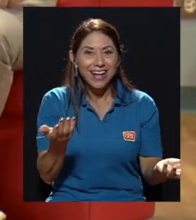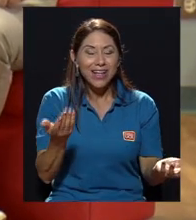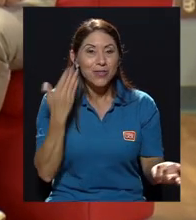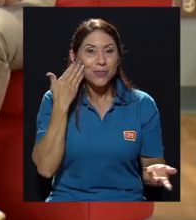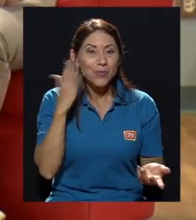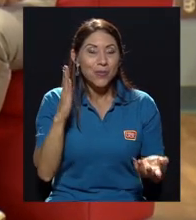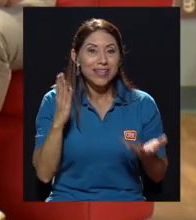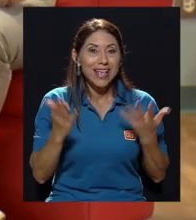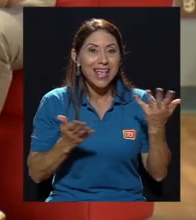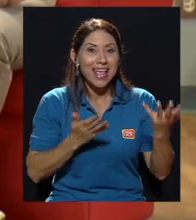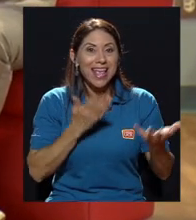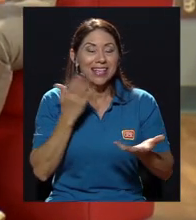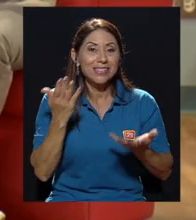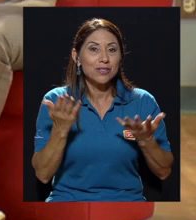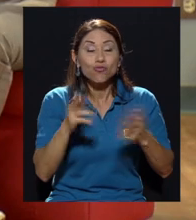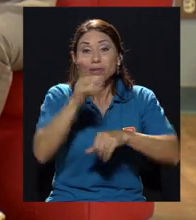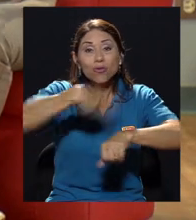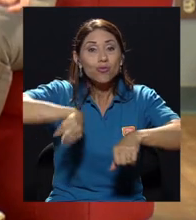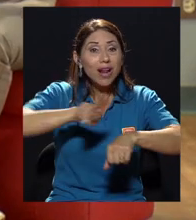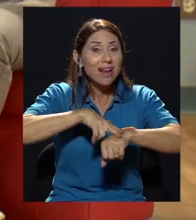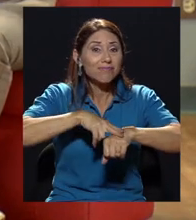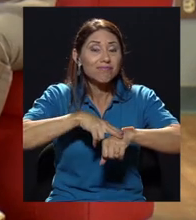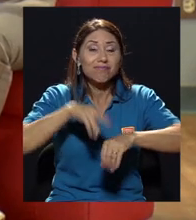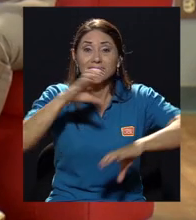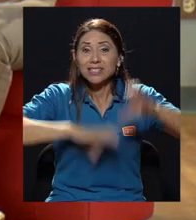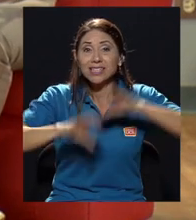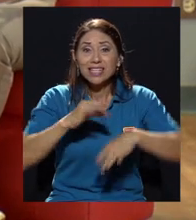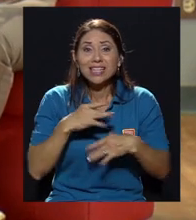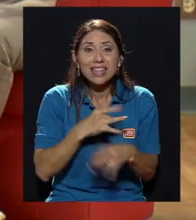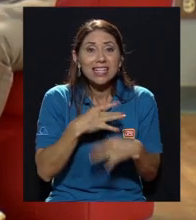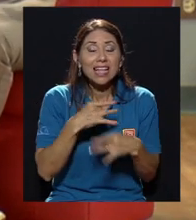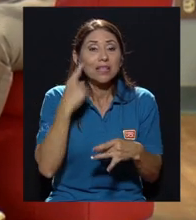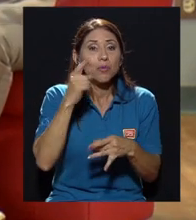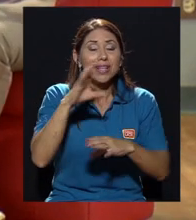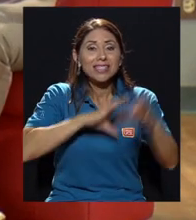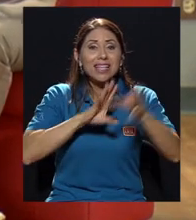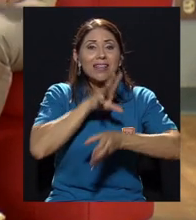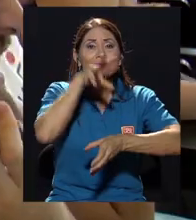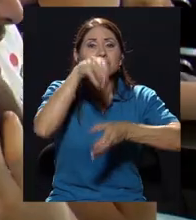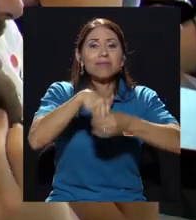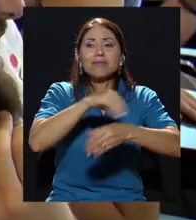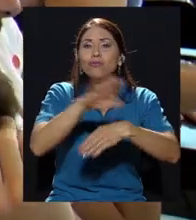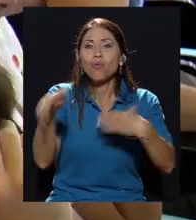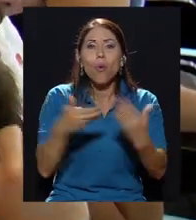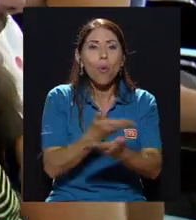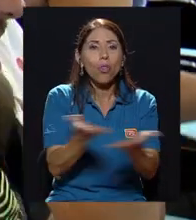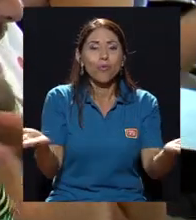Lo que quiero decir es que es muy natural hacer la ciencia interesante porque la ciencia está en todo.